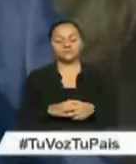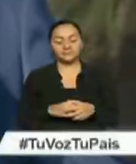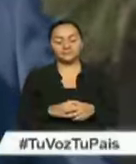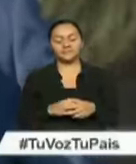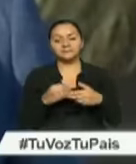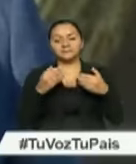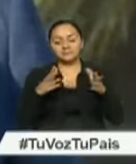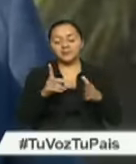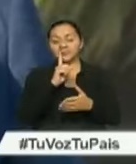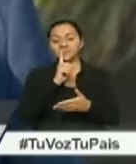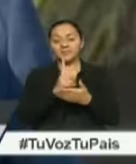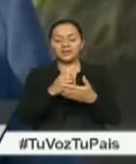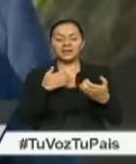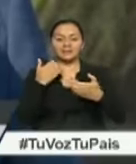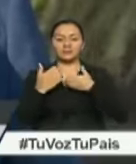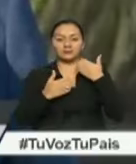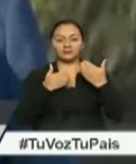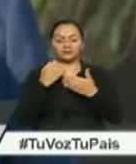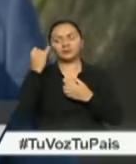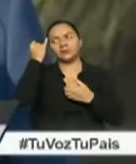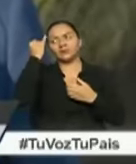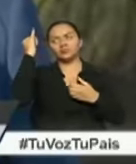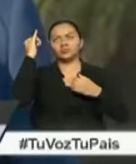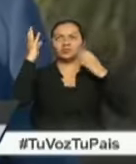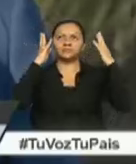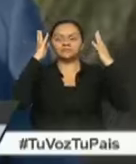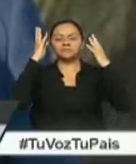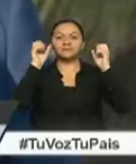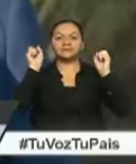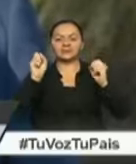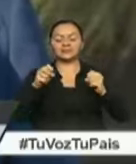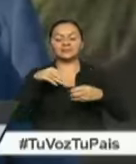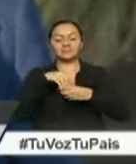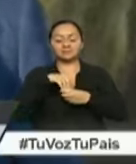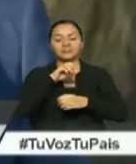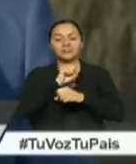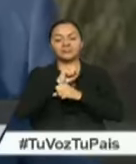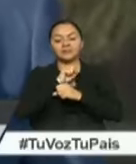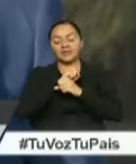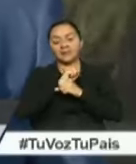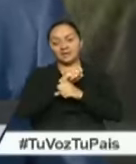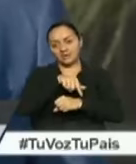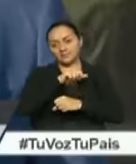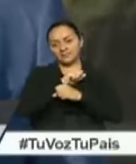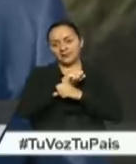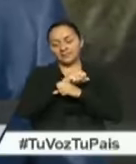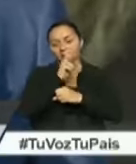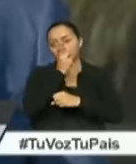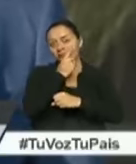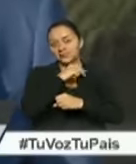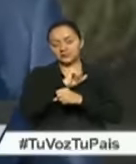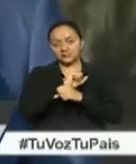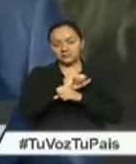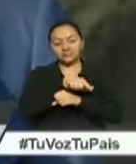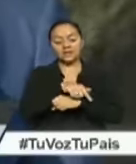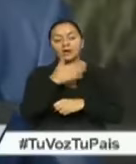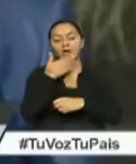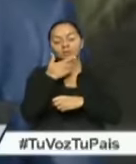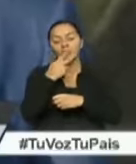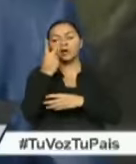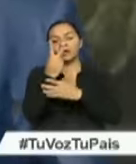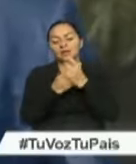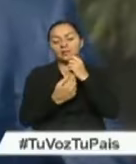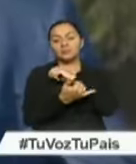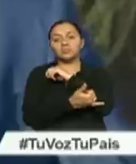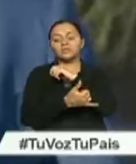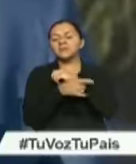Estamos muy ilusionados con las actividades que vamos a desarrollar aquí durante los próximos días. Es un momento muy importante para ambos